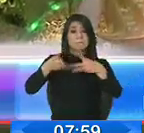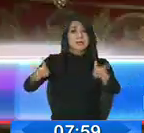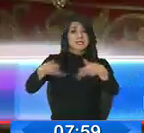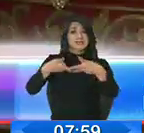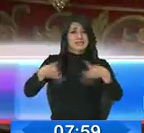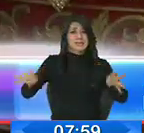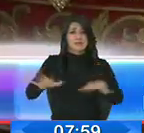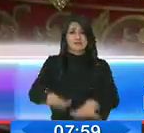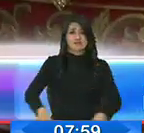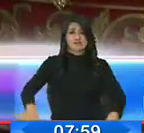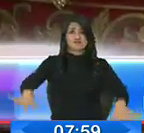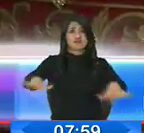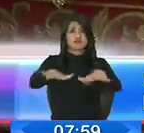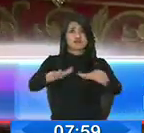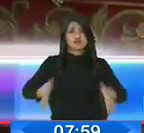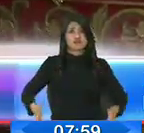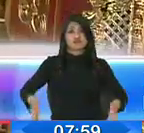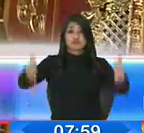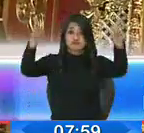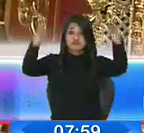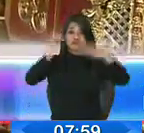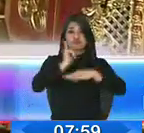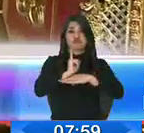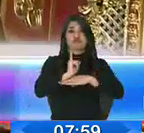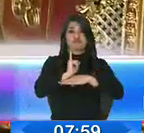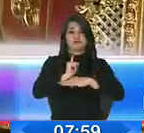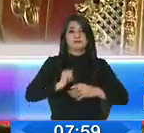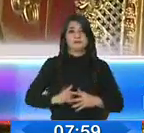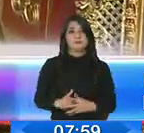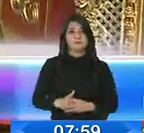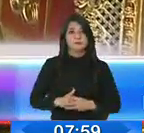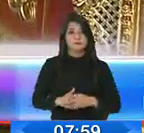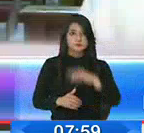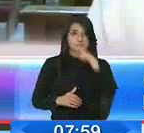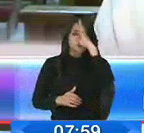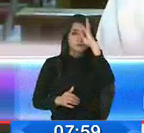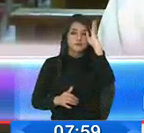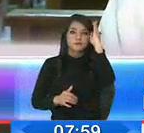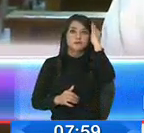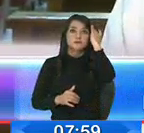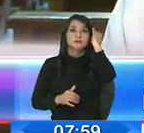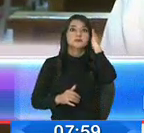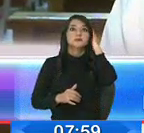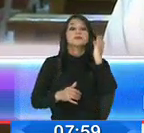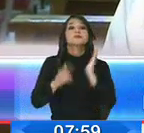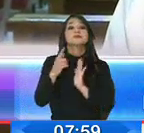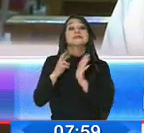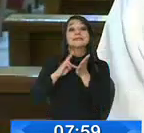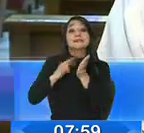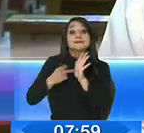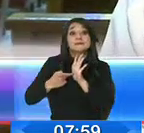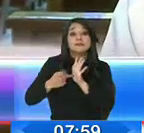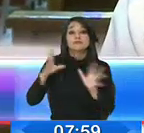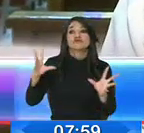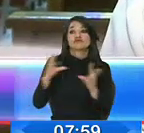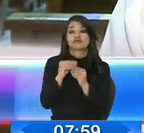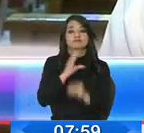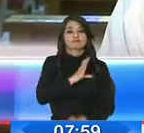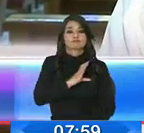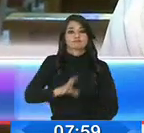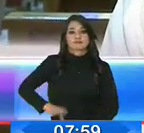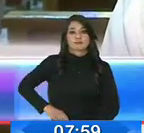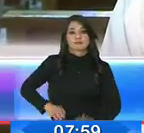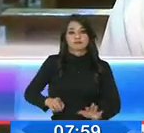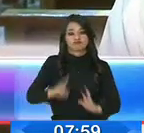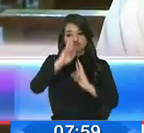levantó al pie del altar de la Basílica del Señor de la Justicia. Es un signo del cristiano reconocer al